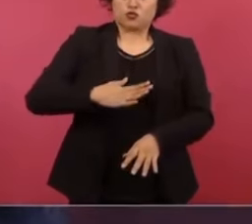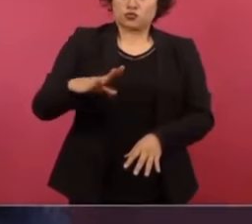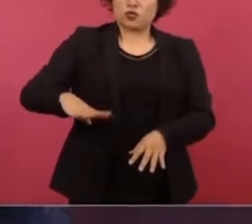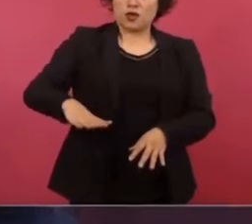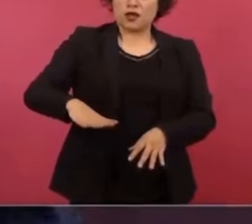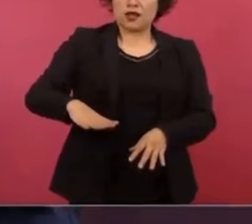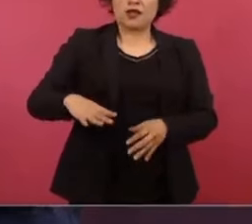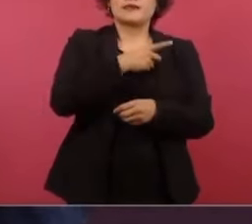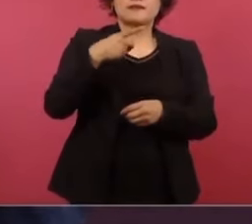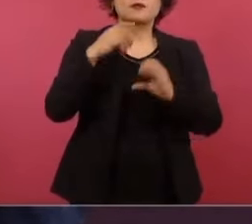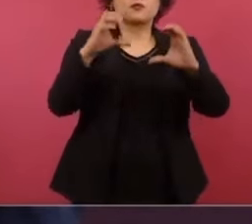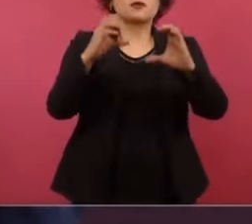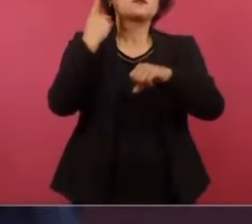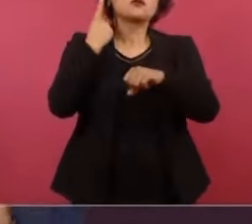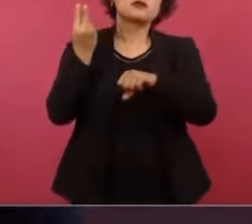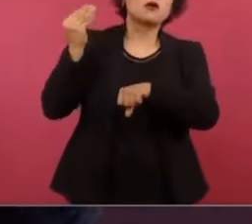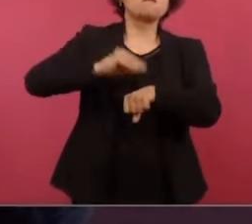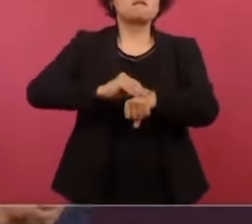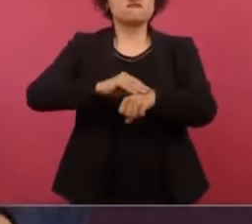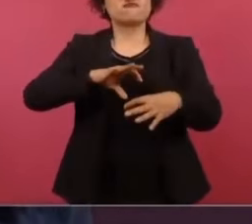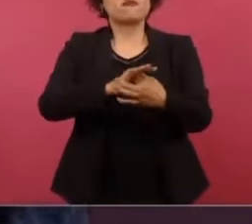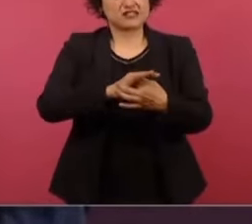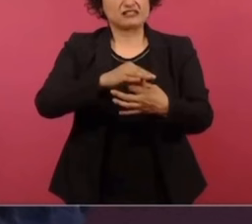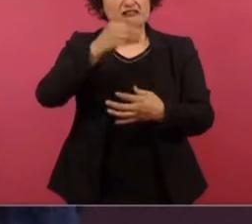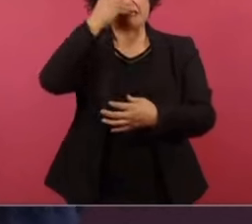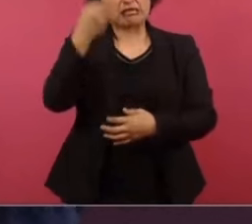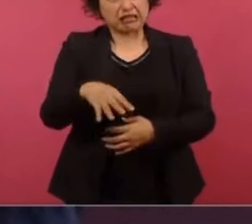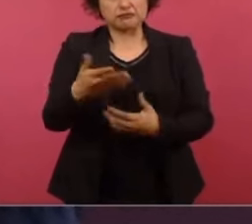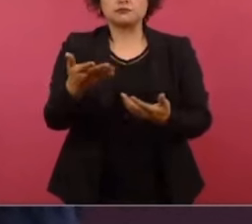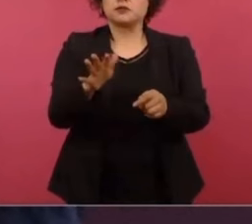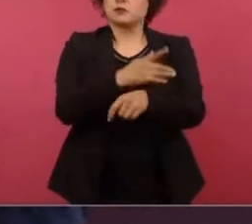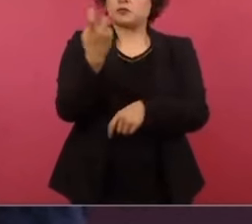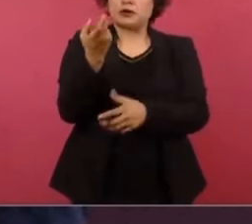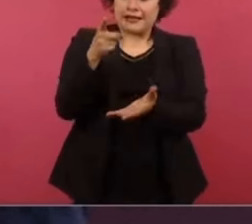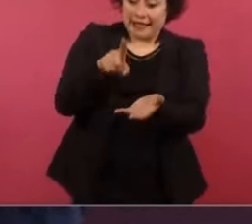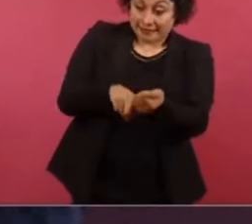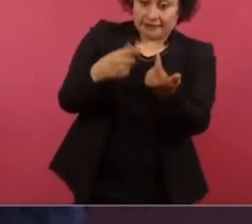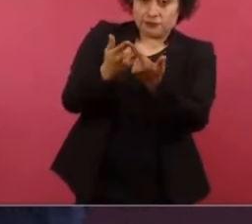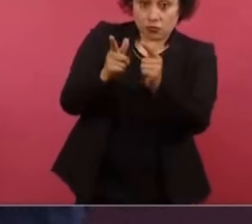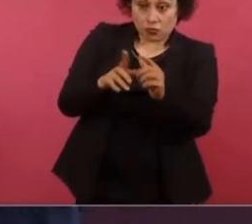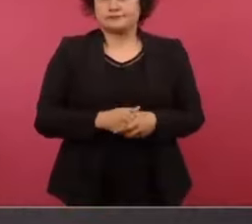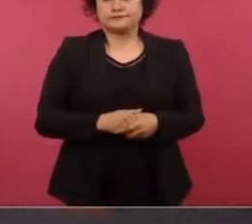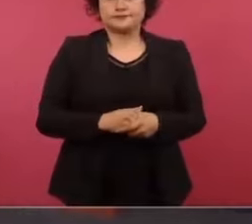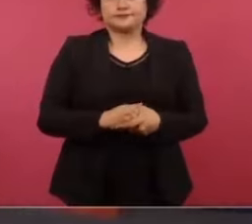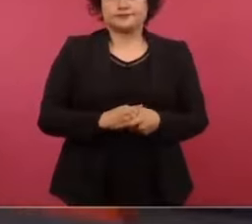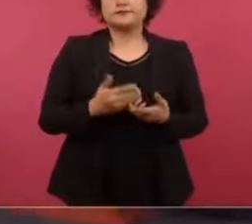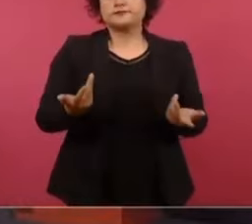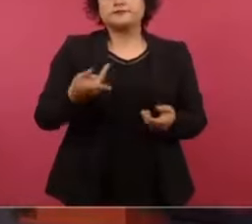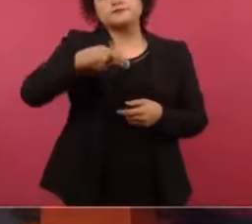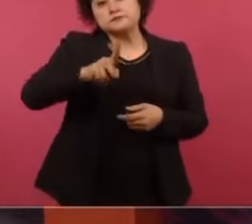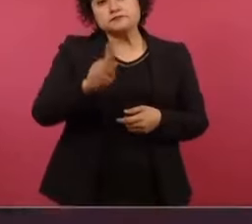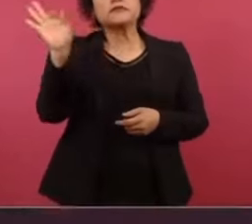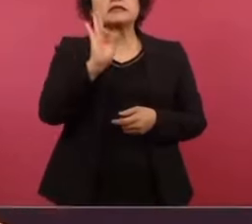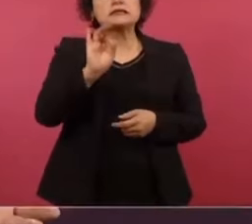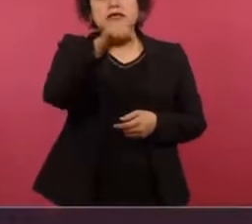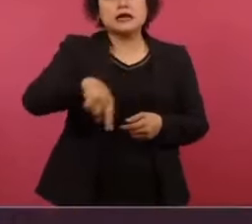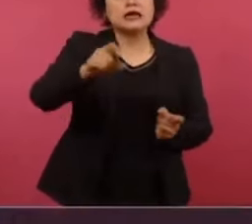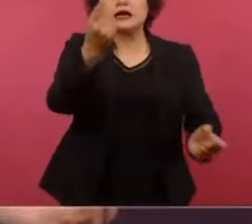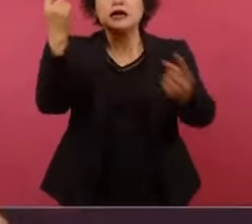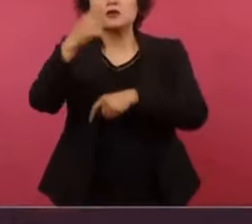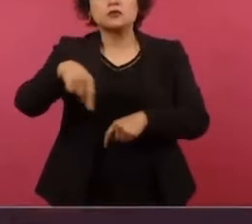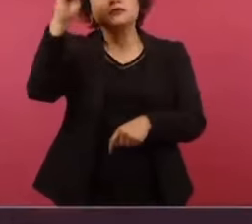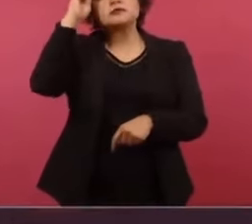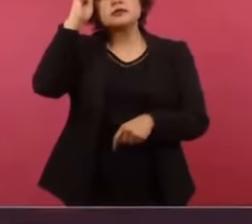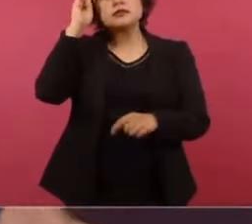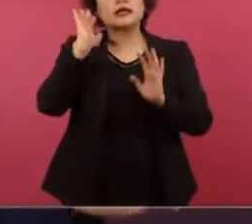con propósitos politiqueros. Porque hay mucho falsario, hay mucha simulación. Pero pueden estar pensando, ¿no? Ya faltan